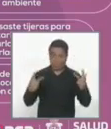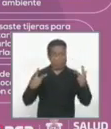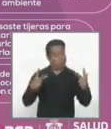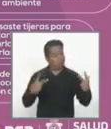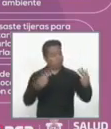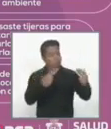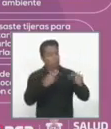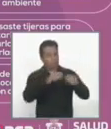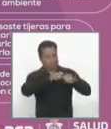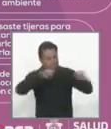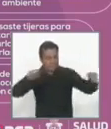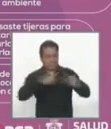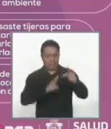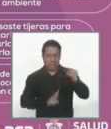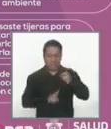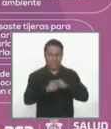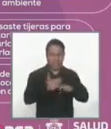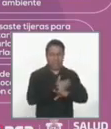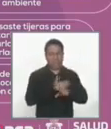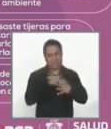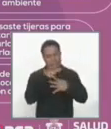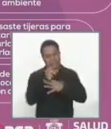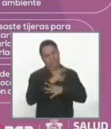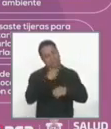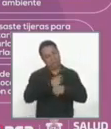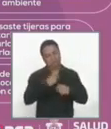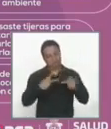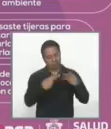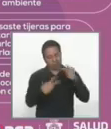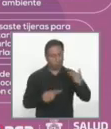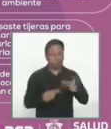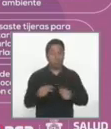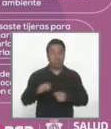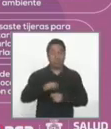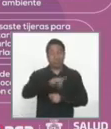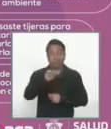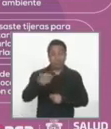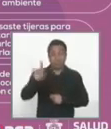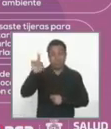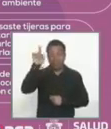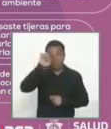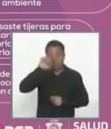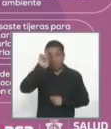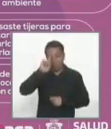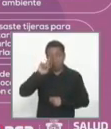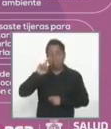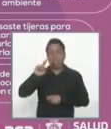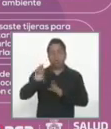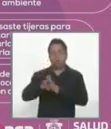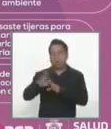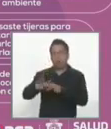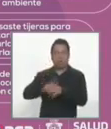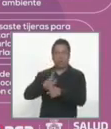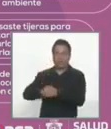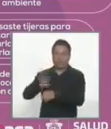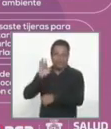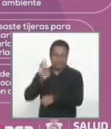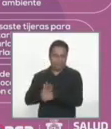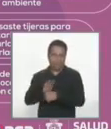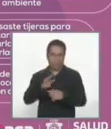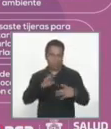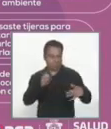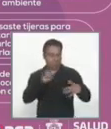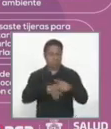y el frente antes de tirarlos, desecharlos en bolsas amigables con el medio ambiente. Si se